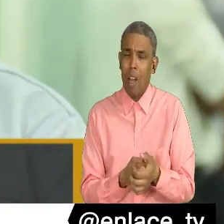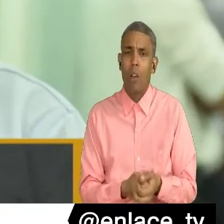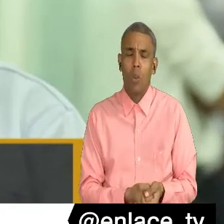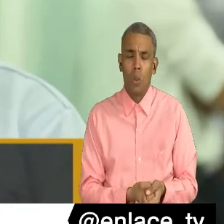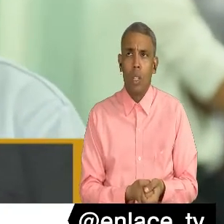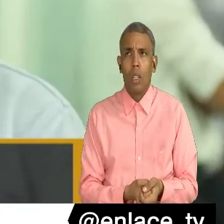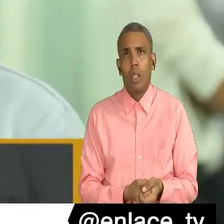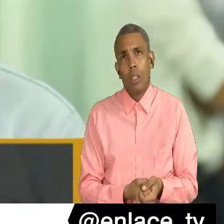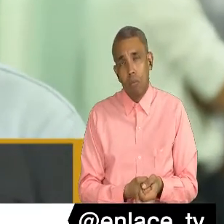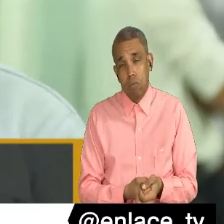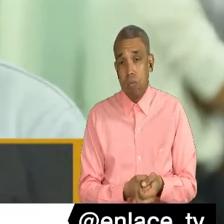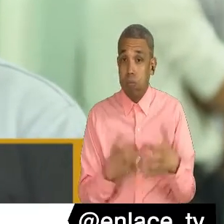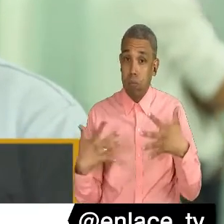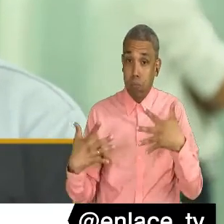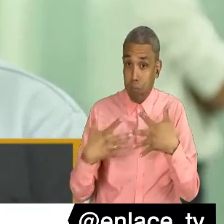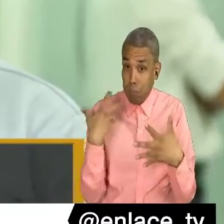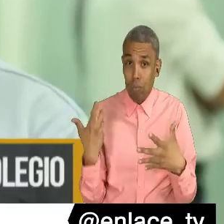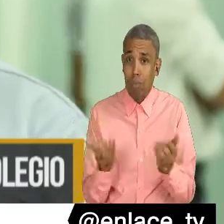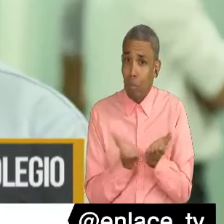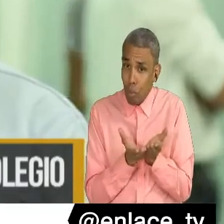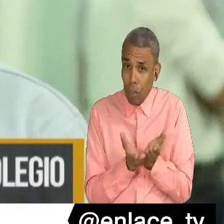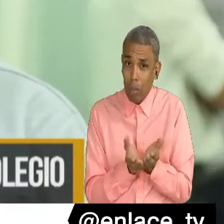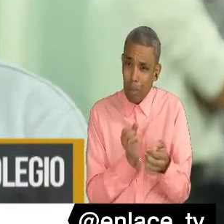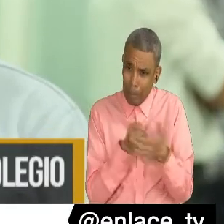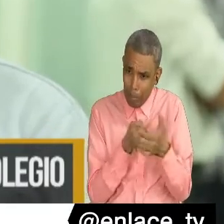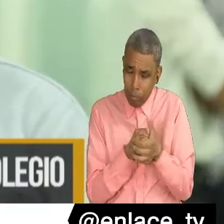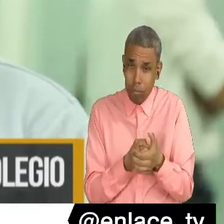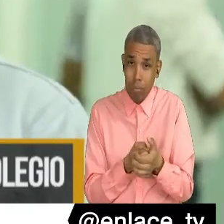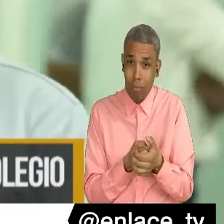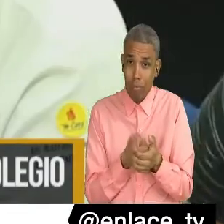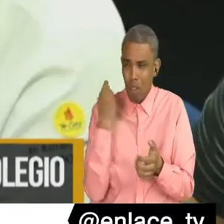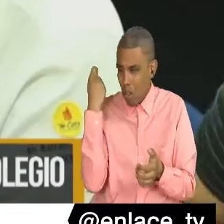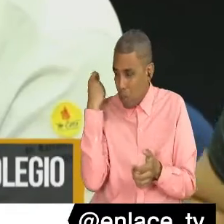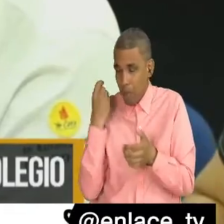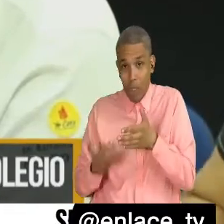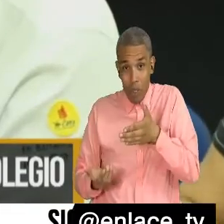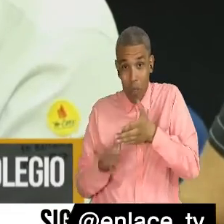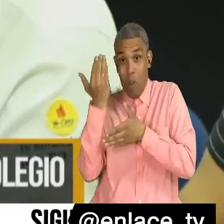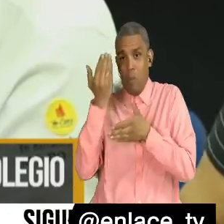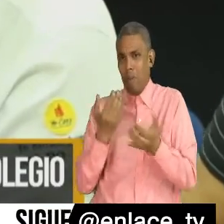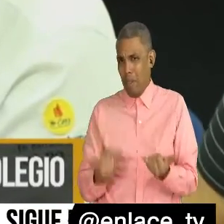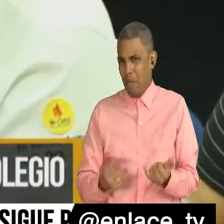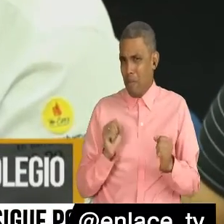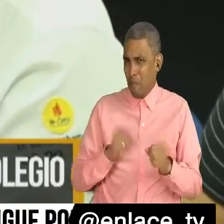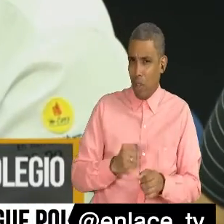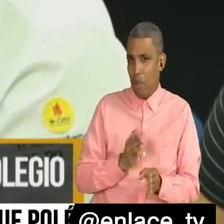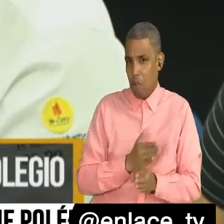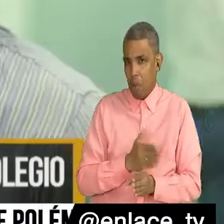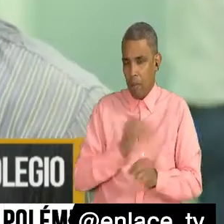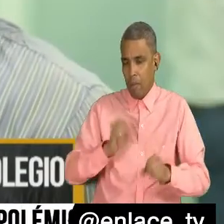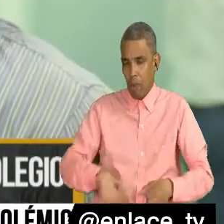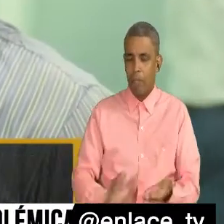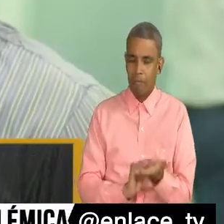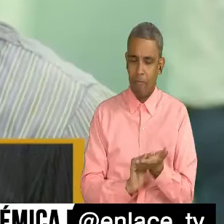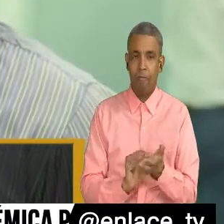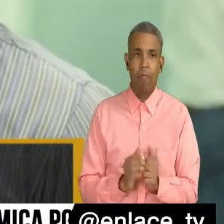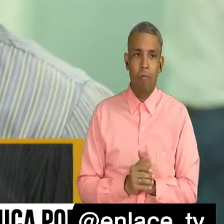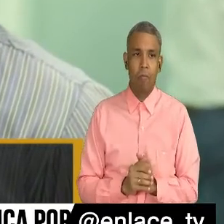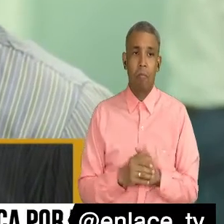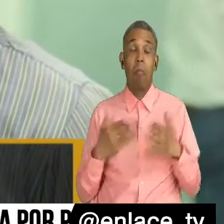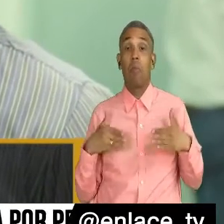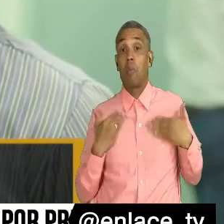apenas y que tiene este tipo de situaciones, pero que gracias a Dios se pueden resolver. Muy felices porque nos escuchó en